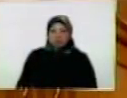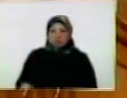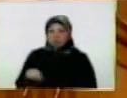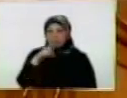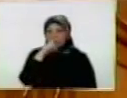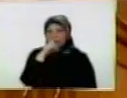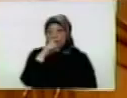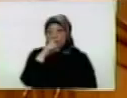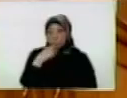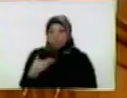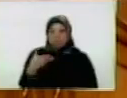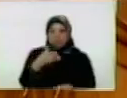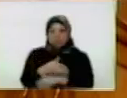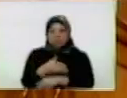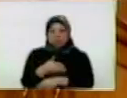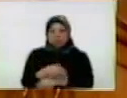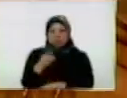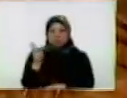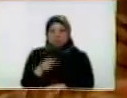que